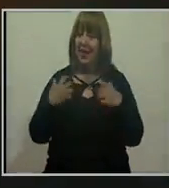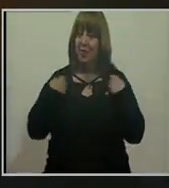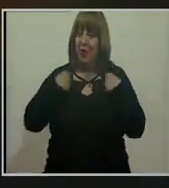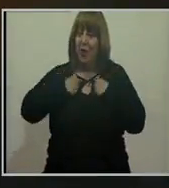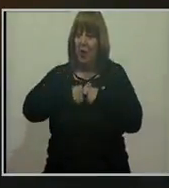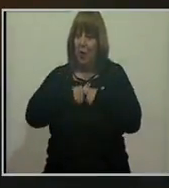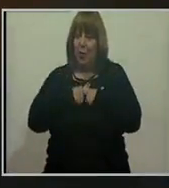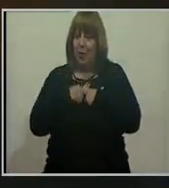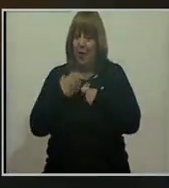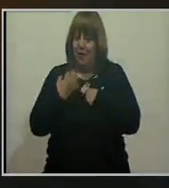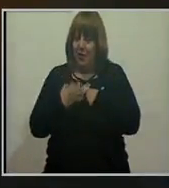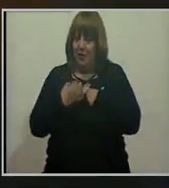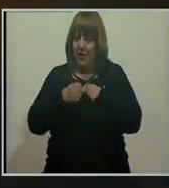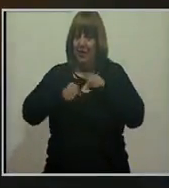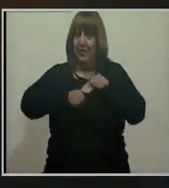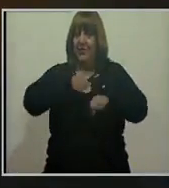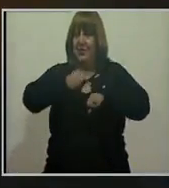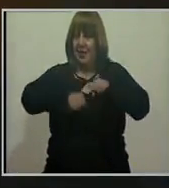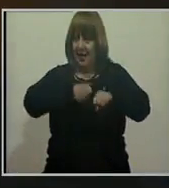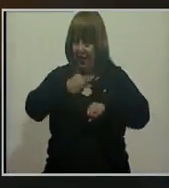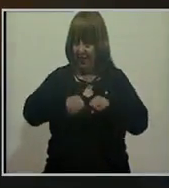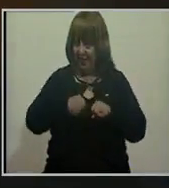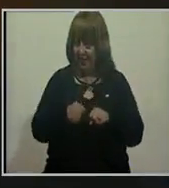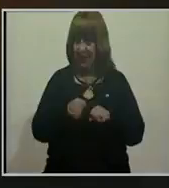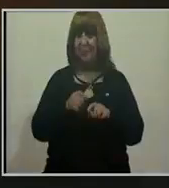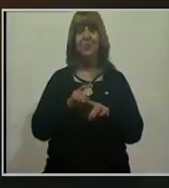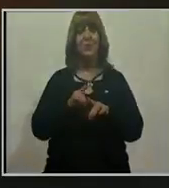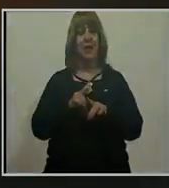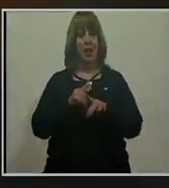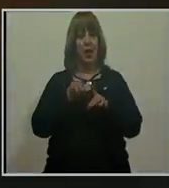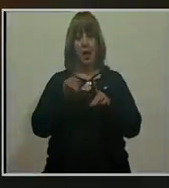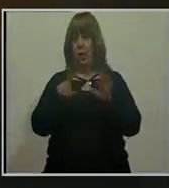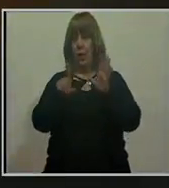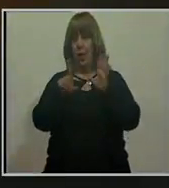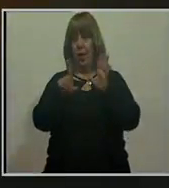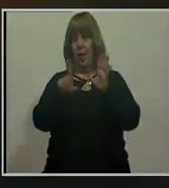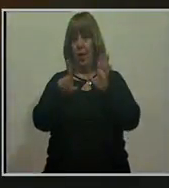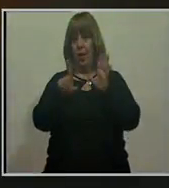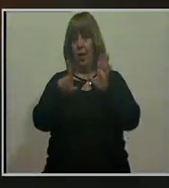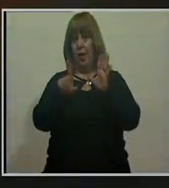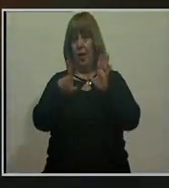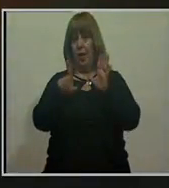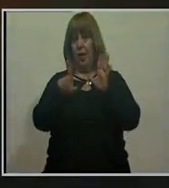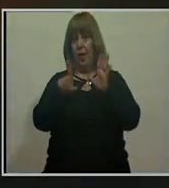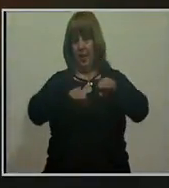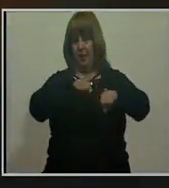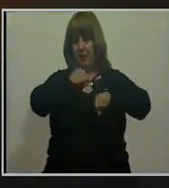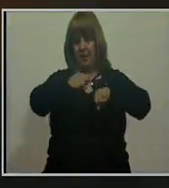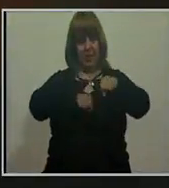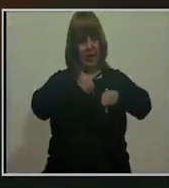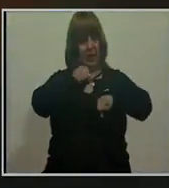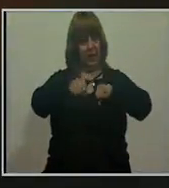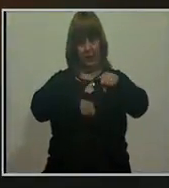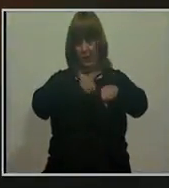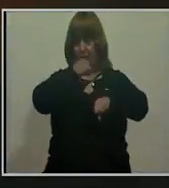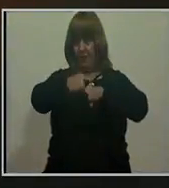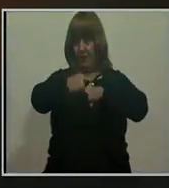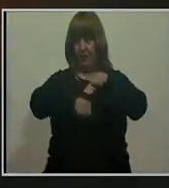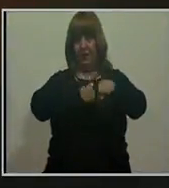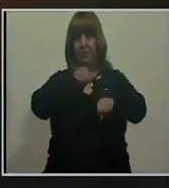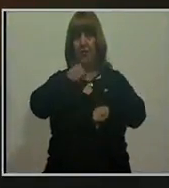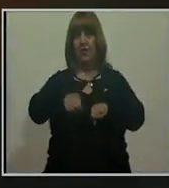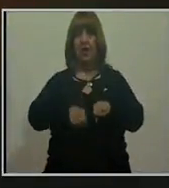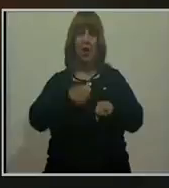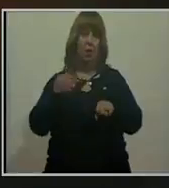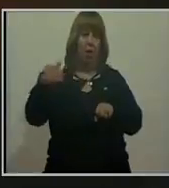obligado, de todo. Hay que ahorrar nafta ahora. De todas maneras, ¿no? Tenés que respetar las leyes de tránsito igual que los automovilistas. Sí, no lo hacen. No lo hacen. Que no lo hacen.